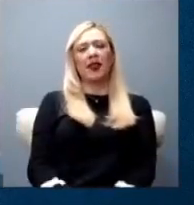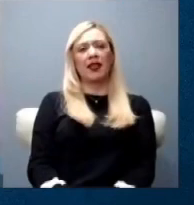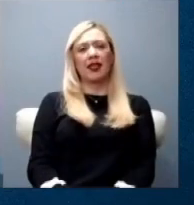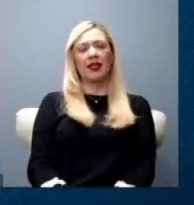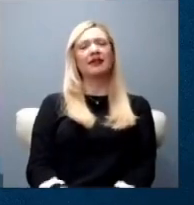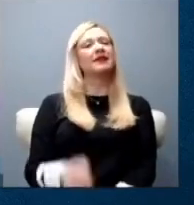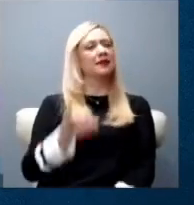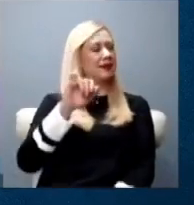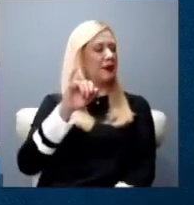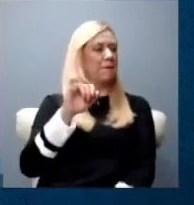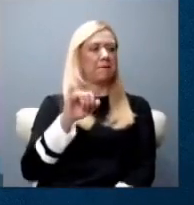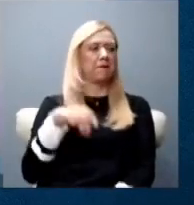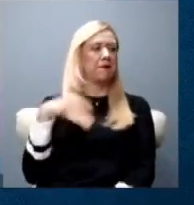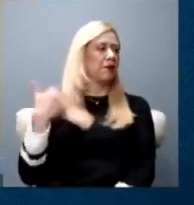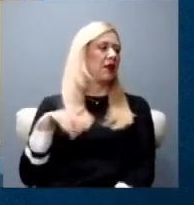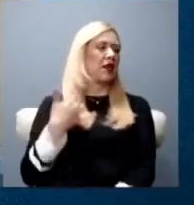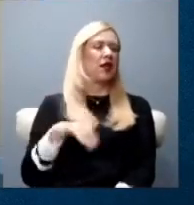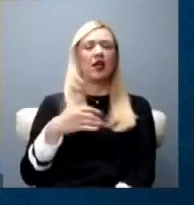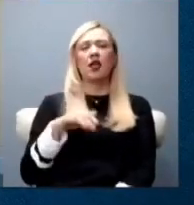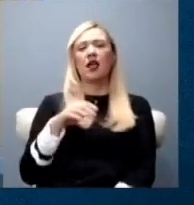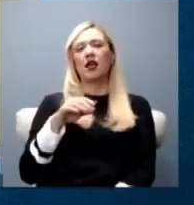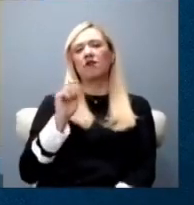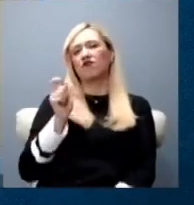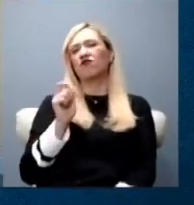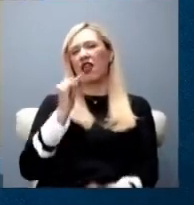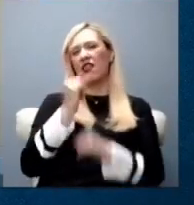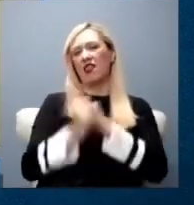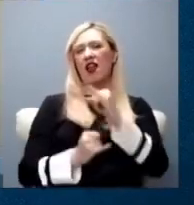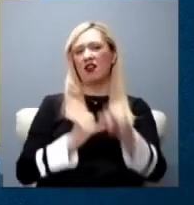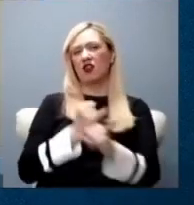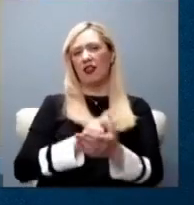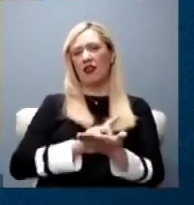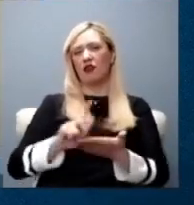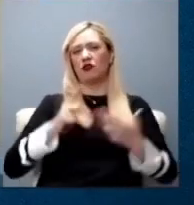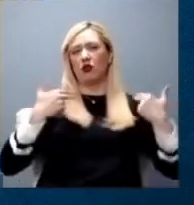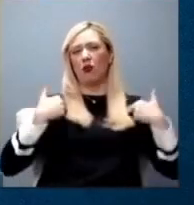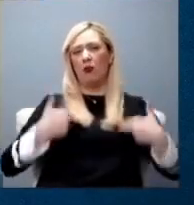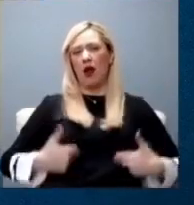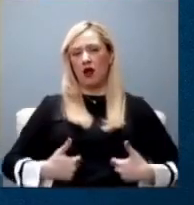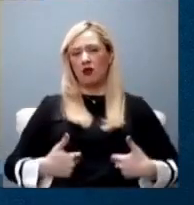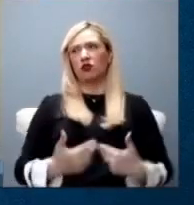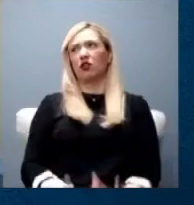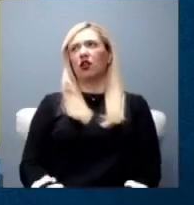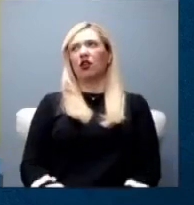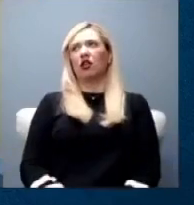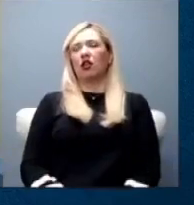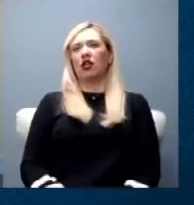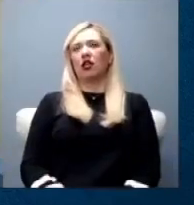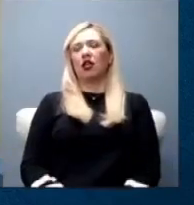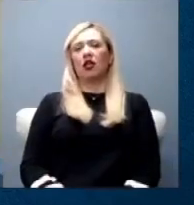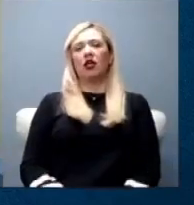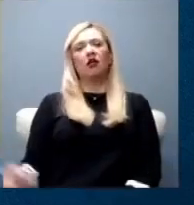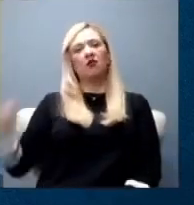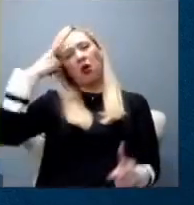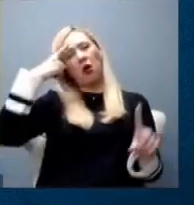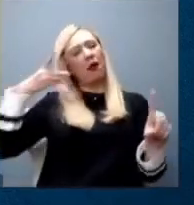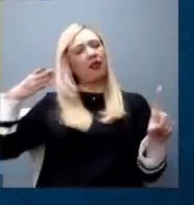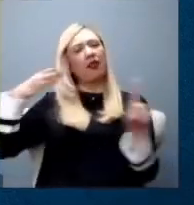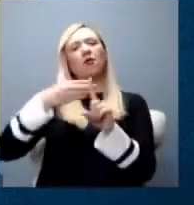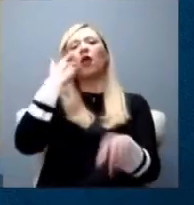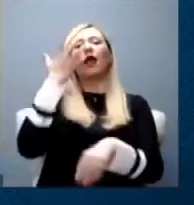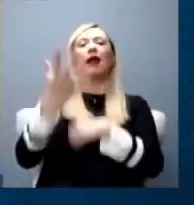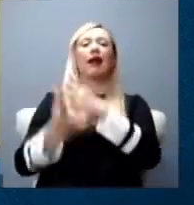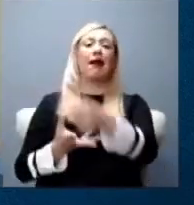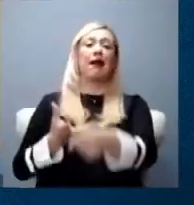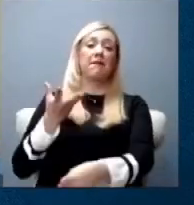Sí, definitivamente lo que los sistemas internacionales de derechos humanos terminan o digamos, el fin último que tienen es la reparación a las víctimas